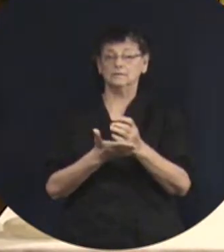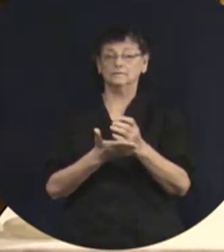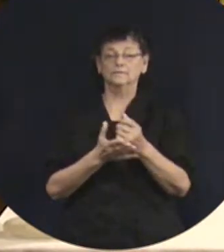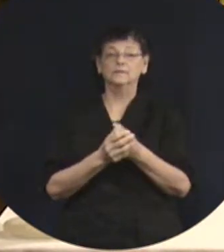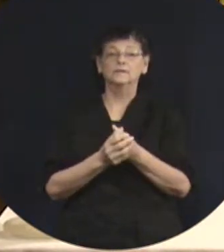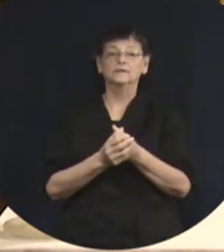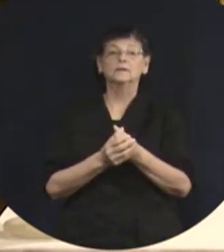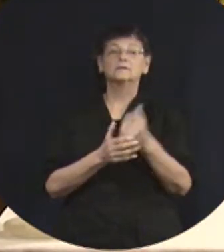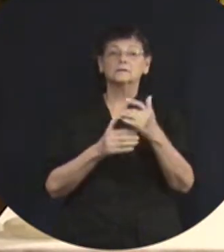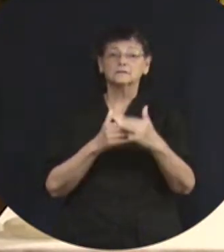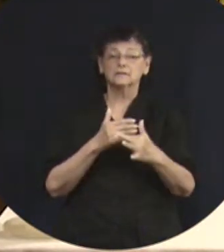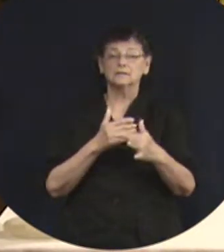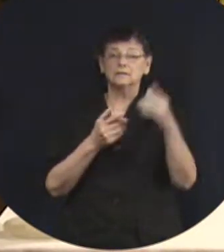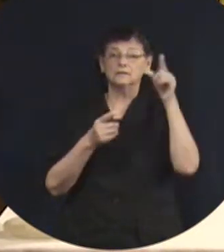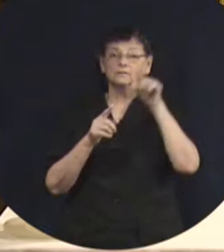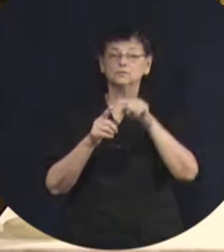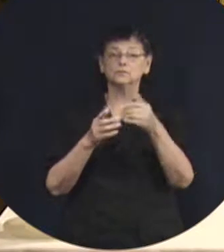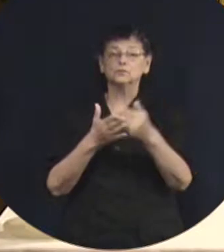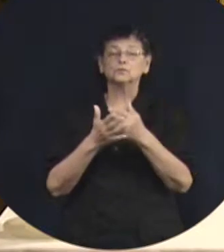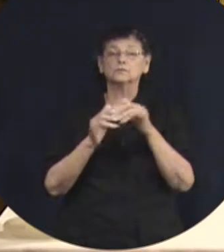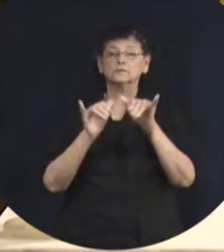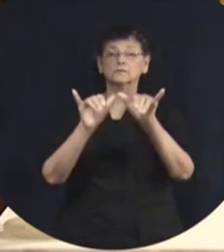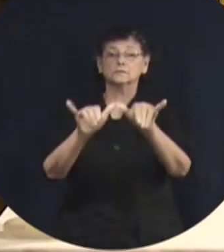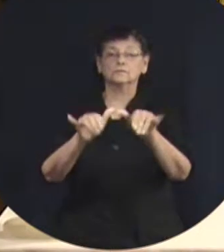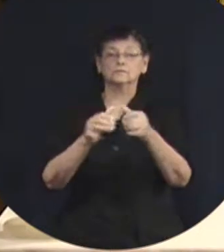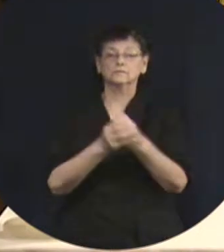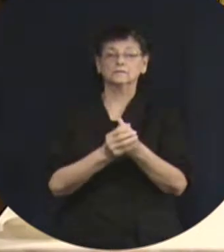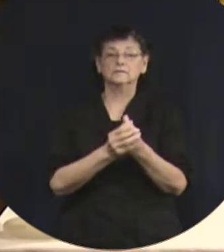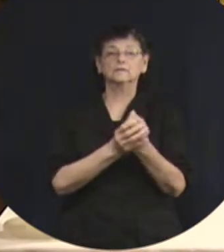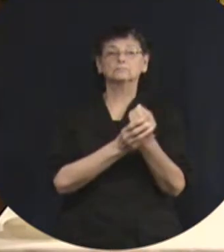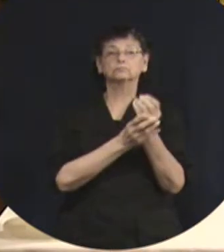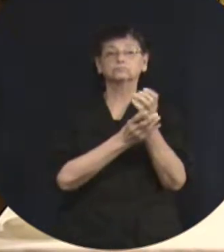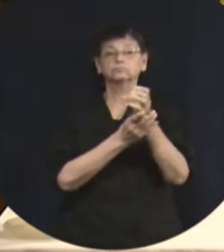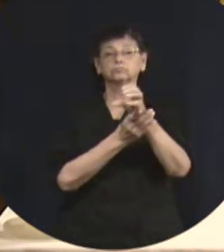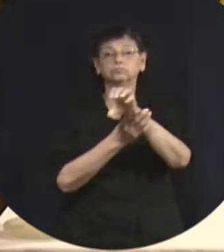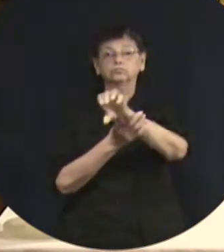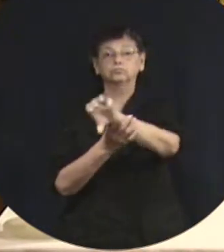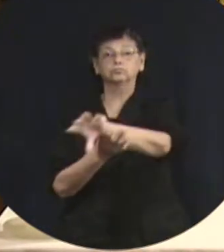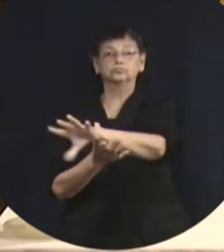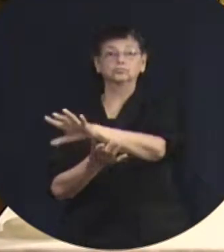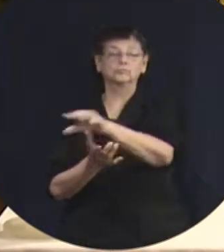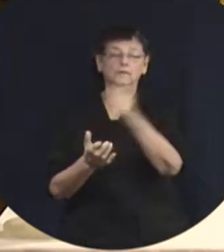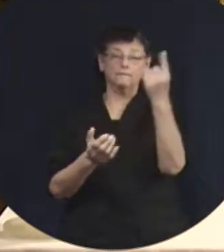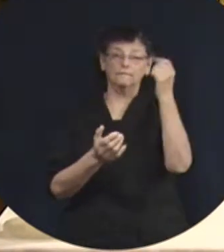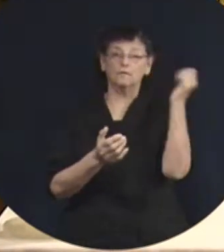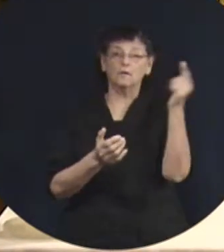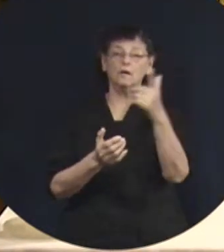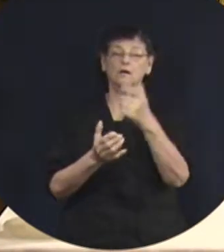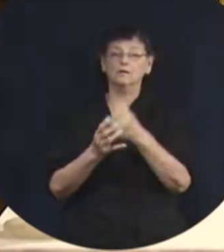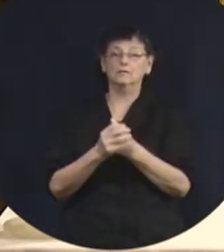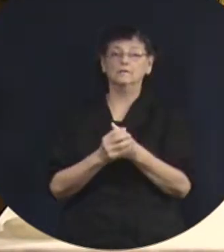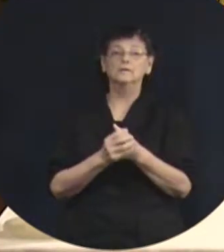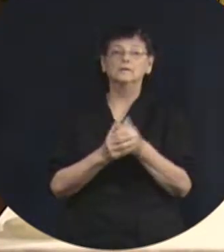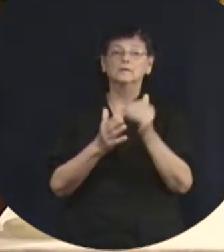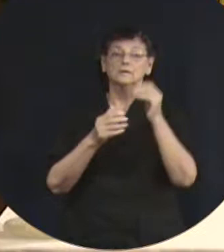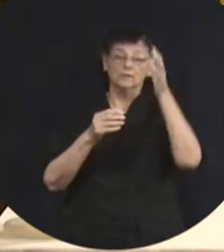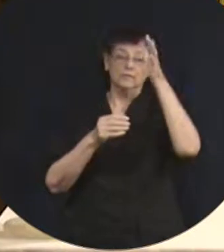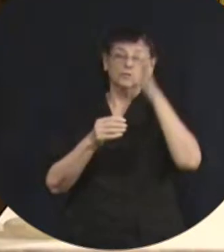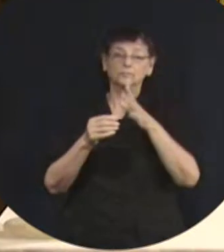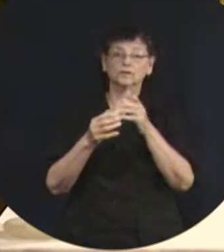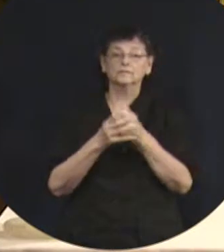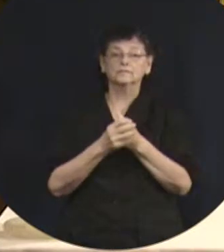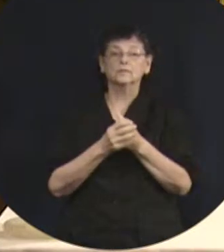sangre, sangre de la alianza nueva y eterna, que será derramada por ustedes y por todos los